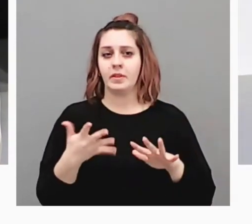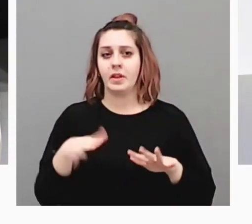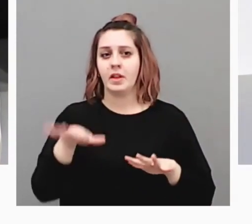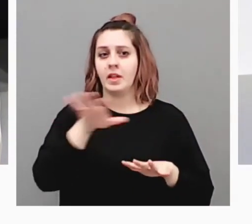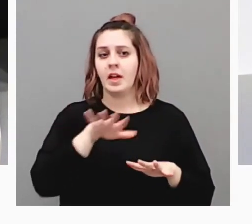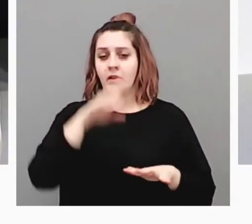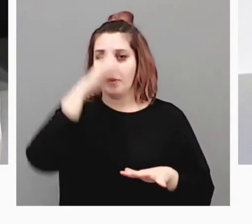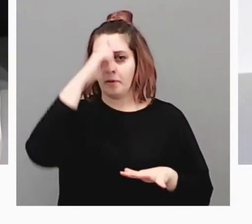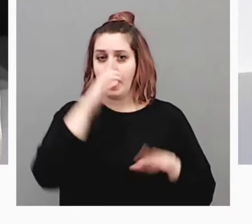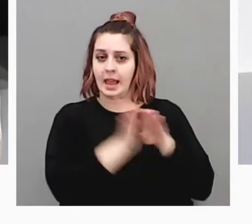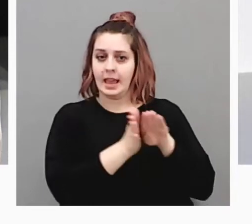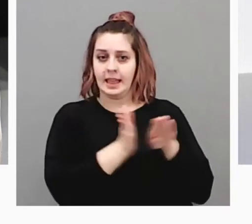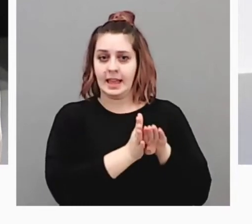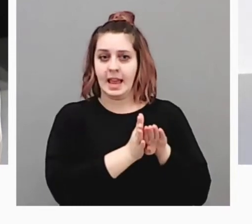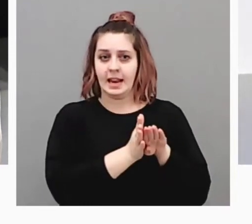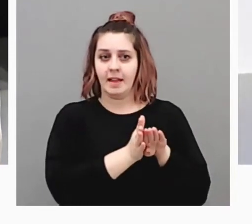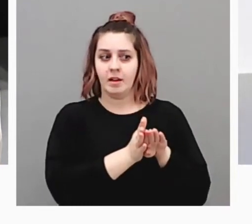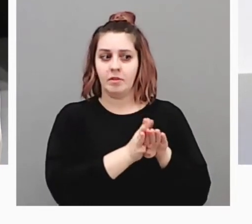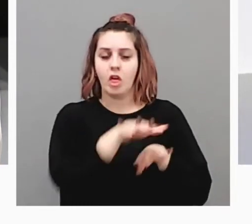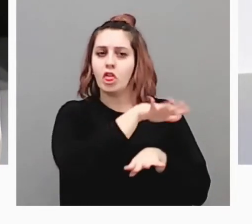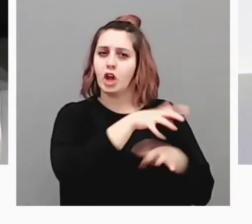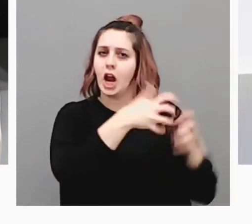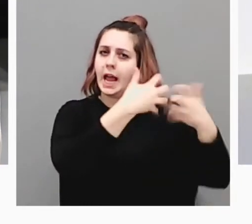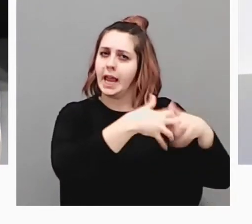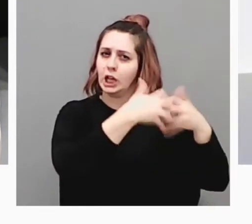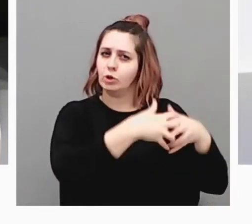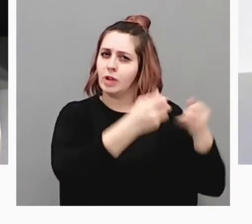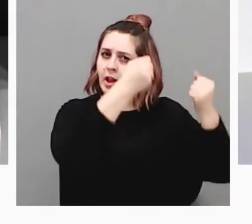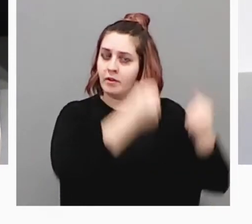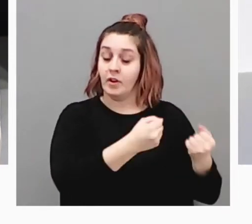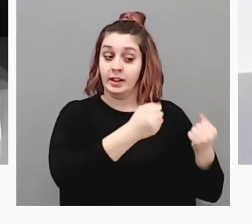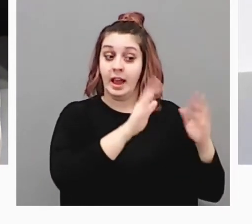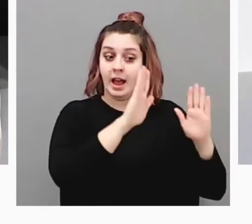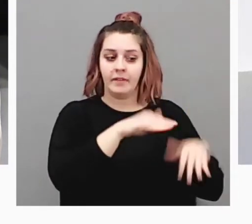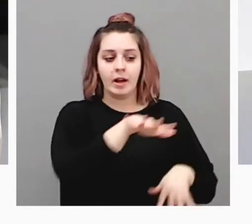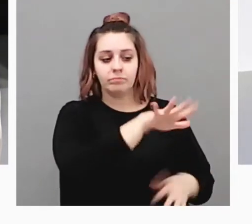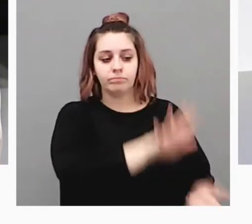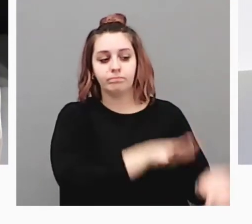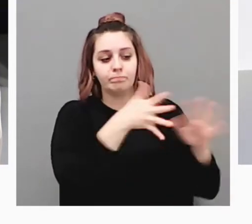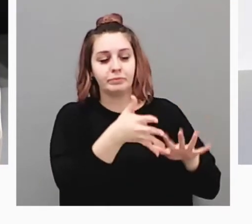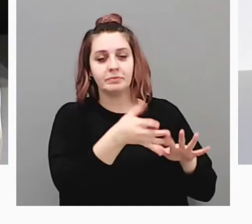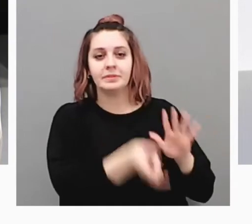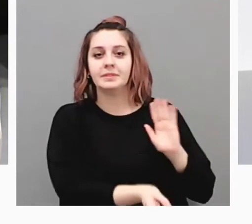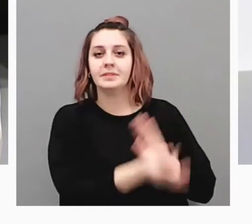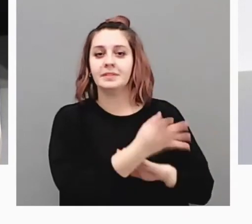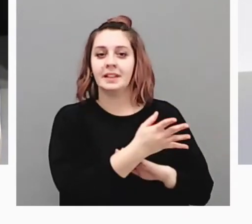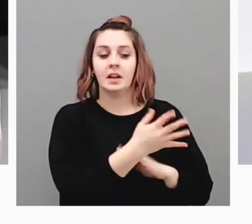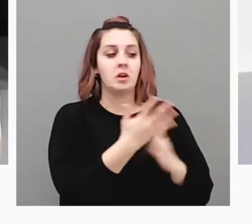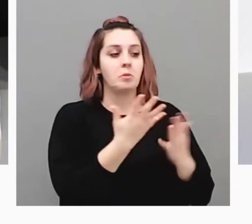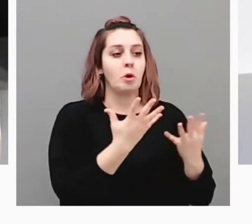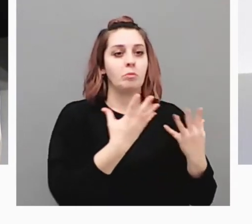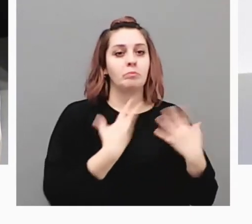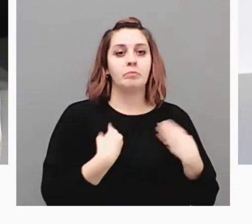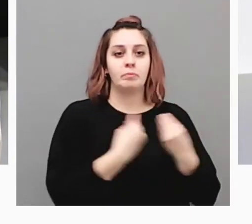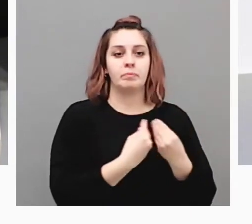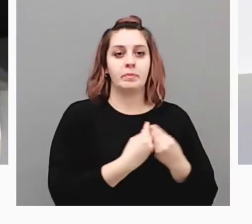sido una margen muy industrial, ¿no? Y cómo hemos hecho un espacio donde se convive perfectamente entre lo que